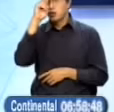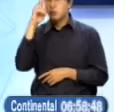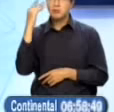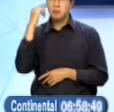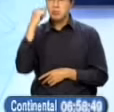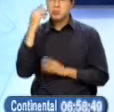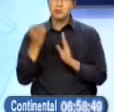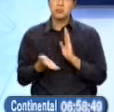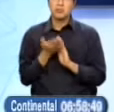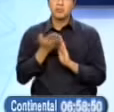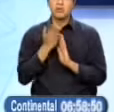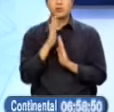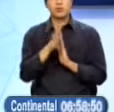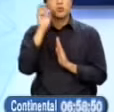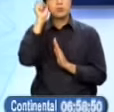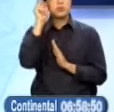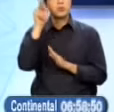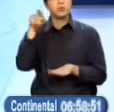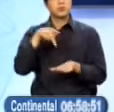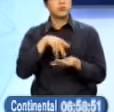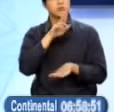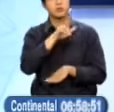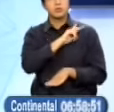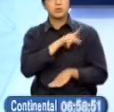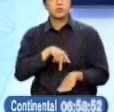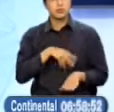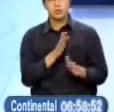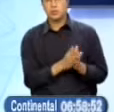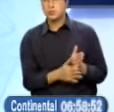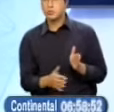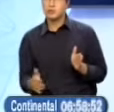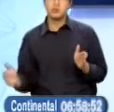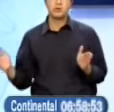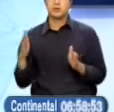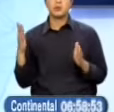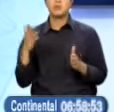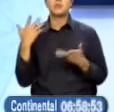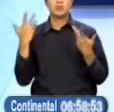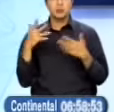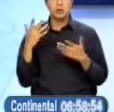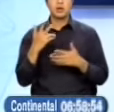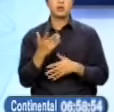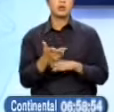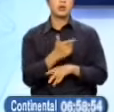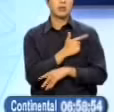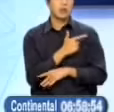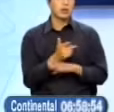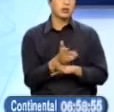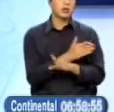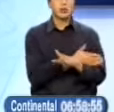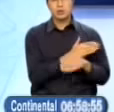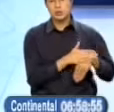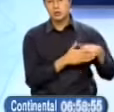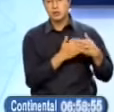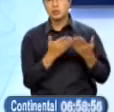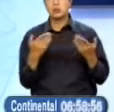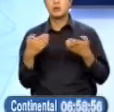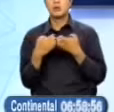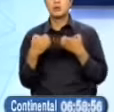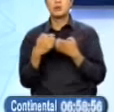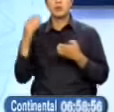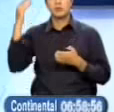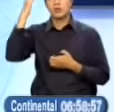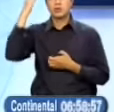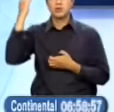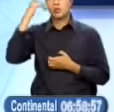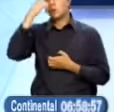crecido de acuerdo a su criterio profesional y personalmente durante todo el tiempo que ha expresado sus servicios de liga deportiva universitaria y también al equipo nacional